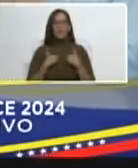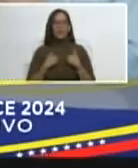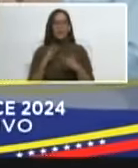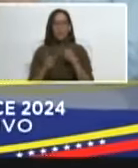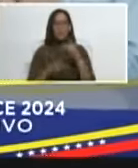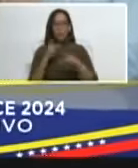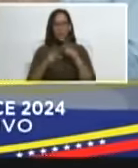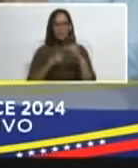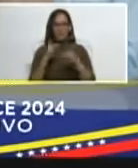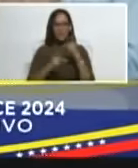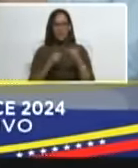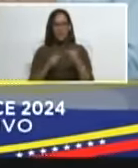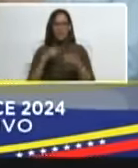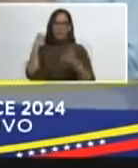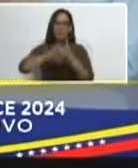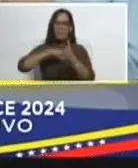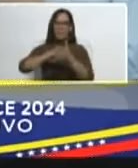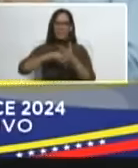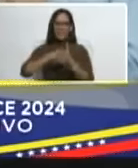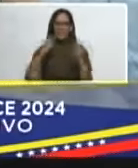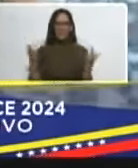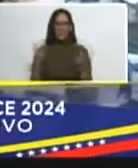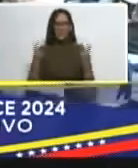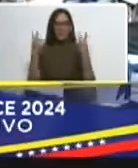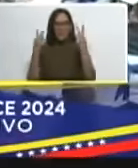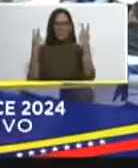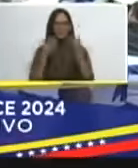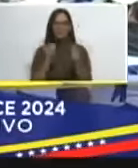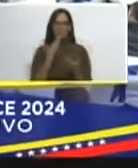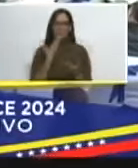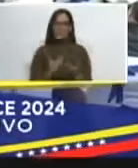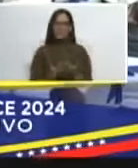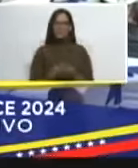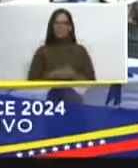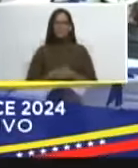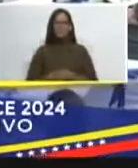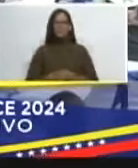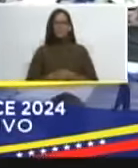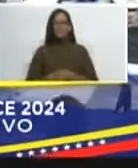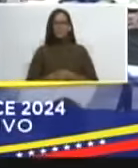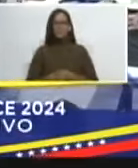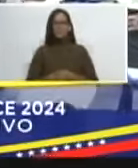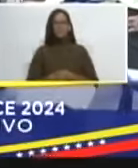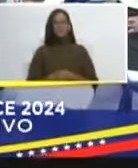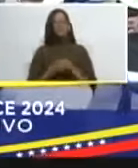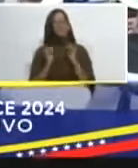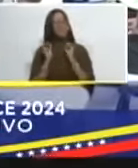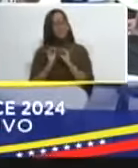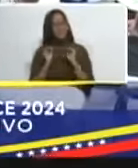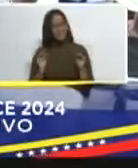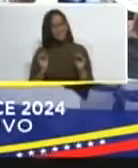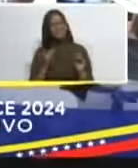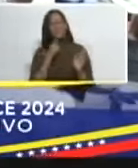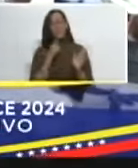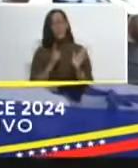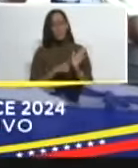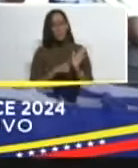productivo en batalla y en victoria. Muchas gracias. La profecía lo que hizo fue